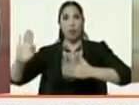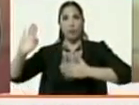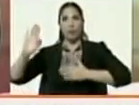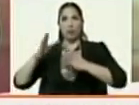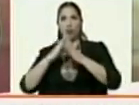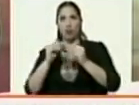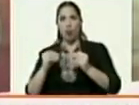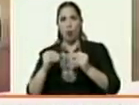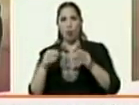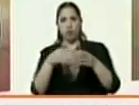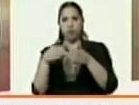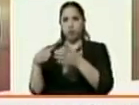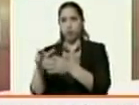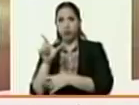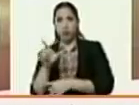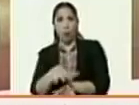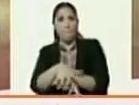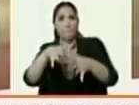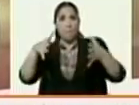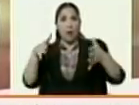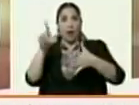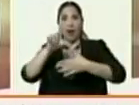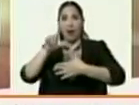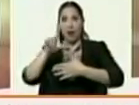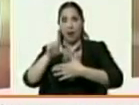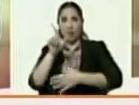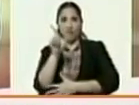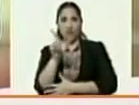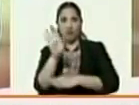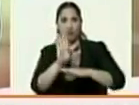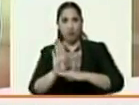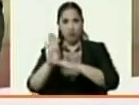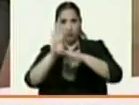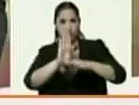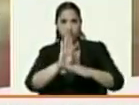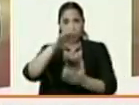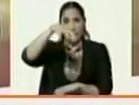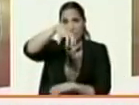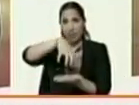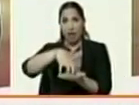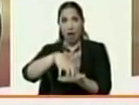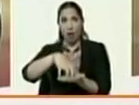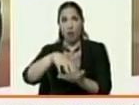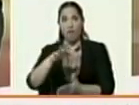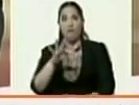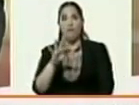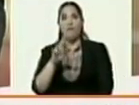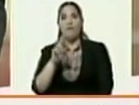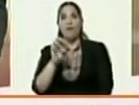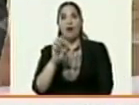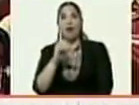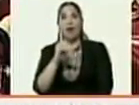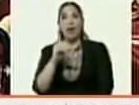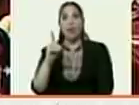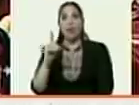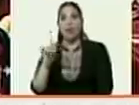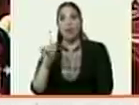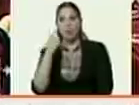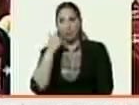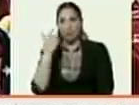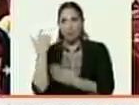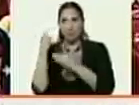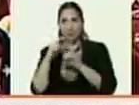todo lo que es la estructura de la tolda política más grande de América Latina. El protector de esa entidad toma la palabra, Freddy Bernal. Lo escuchamos. El